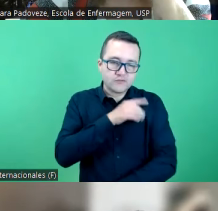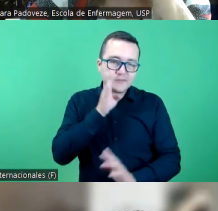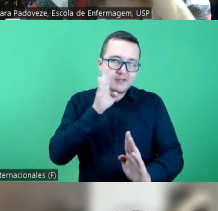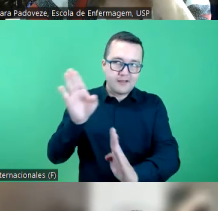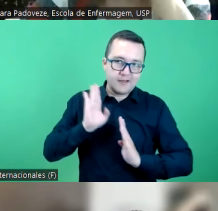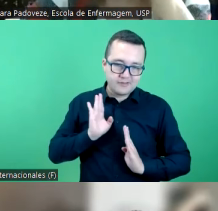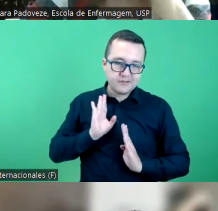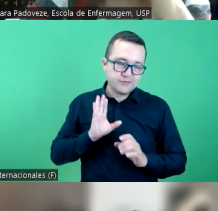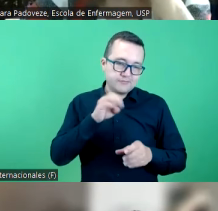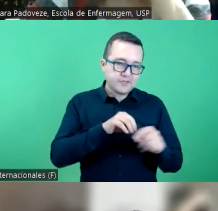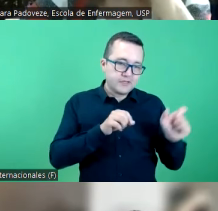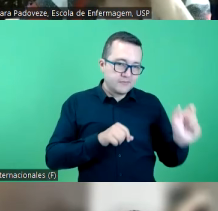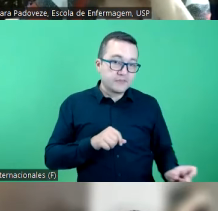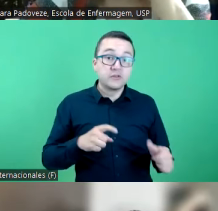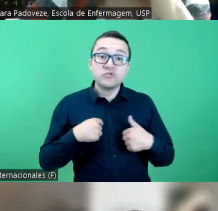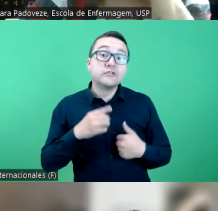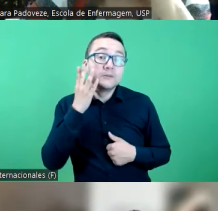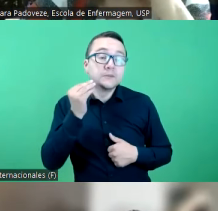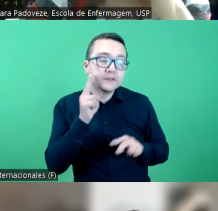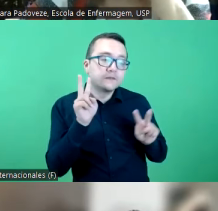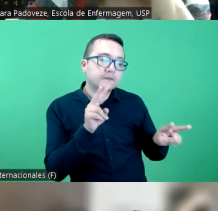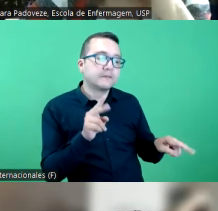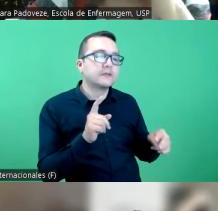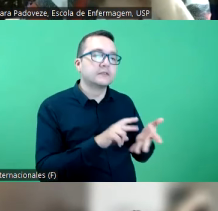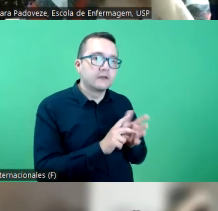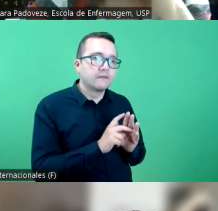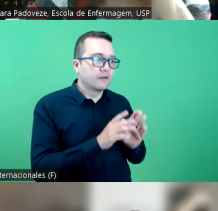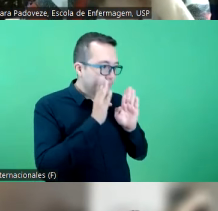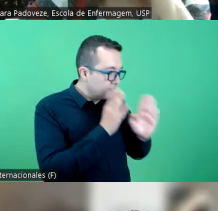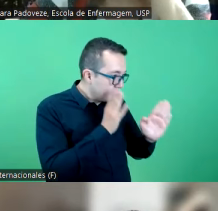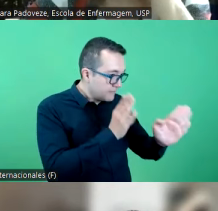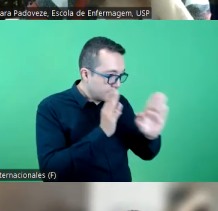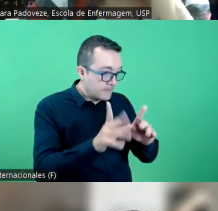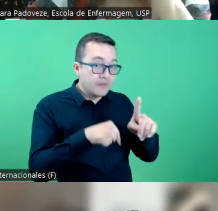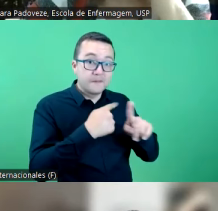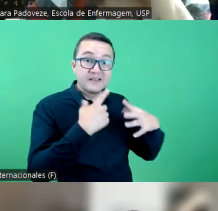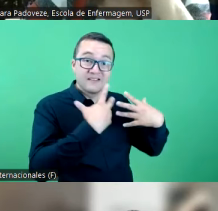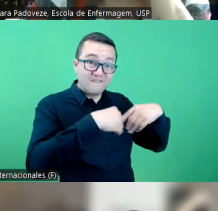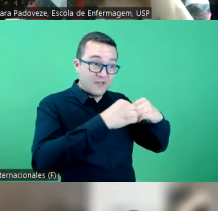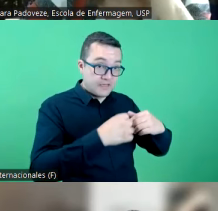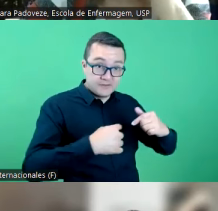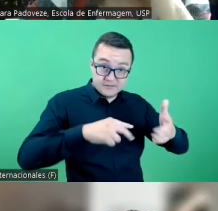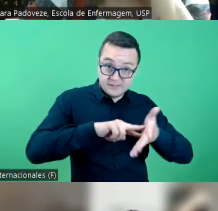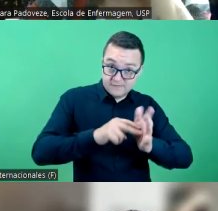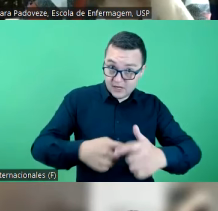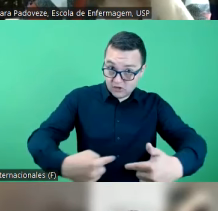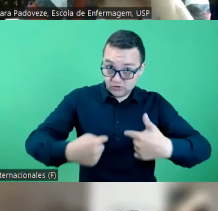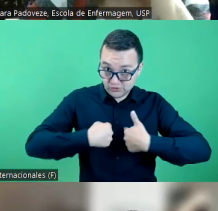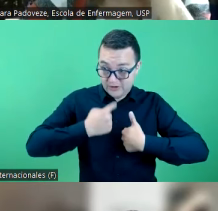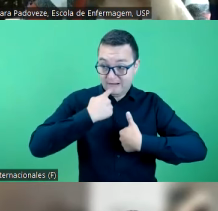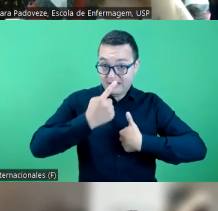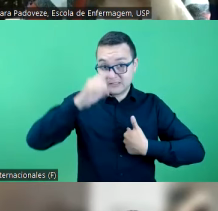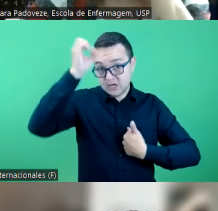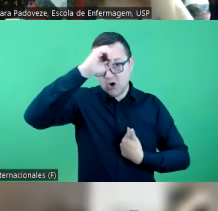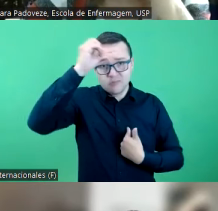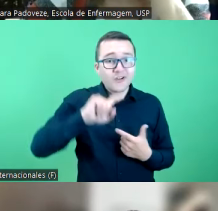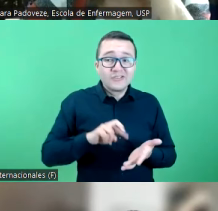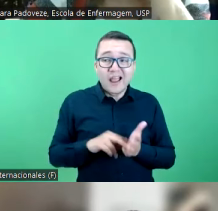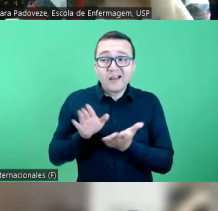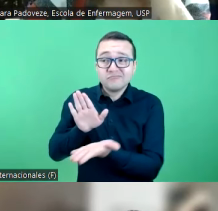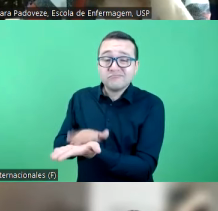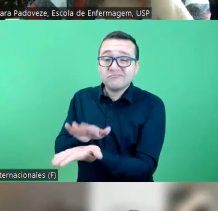solo a ellos, sino también a sus familiares. No lo digo yo, lo dice la experiencia y la evidencia. Un paciente informado es un paciente